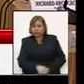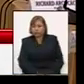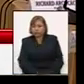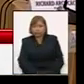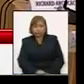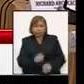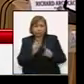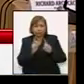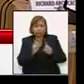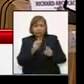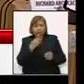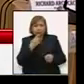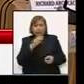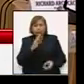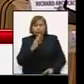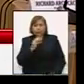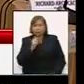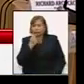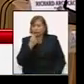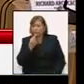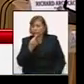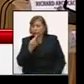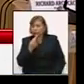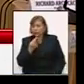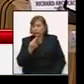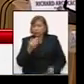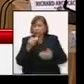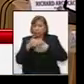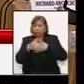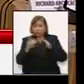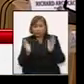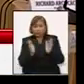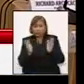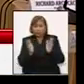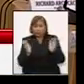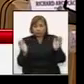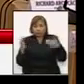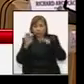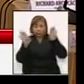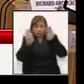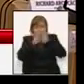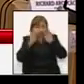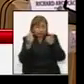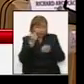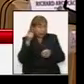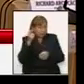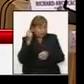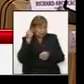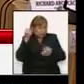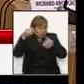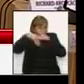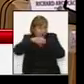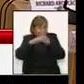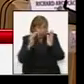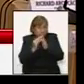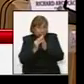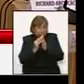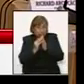lo que le preguntó la congresista Bartra, si estamos en una habitación cerrada, ¿solamente escuchan los que están en la casa?